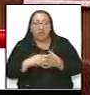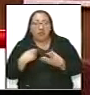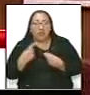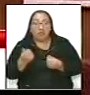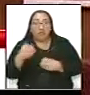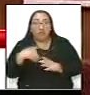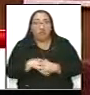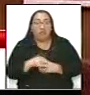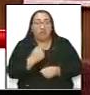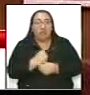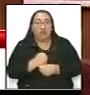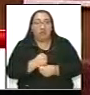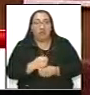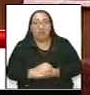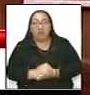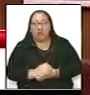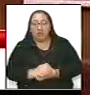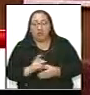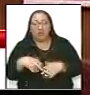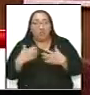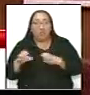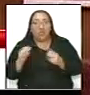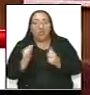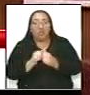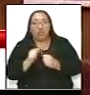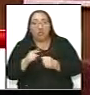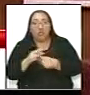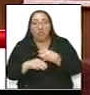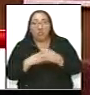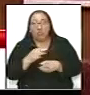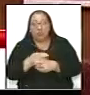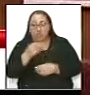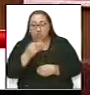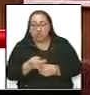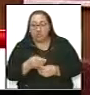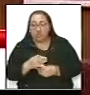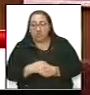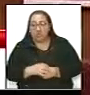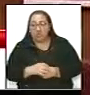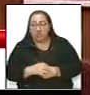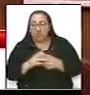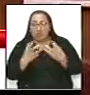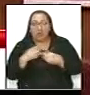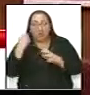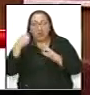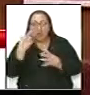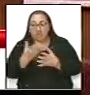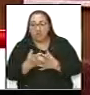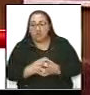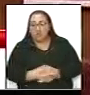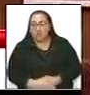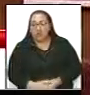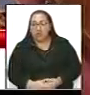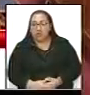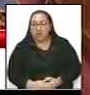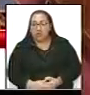para tener empleo, para tener chamba, porque no lo pueden conseguir en el mundo real de la industria cinematográfica. Gracias, señor presidente.